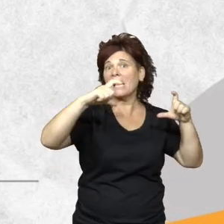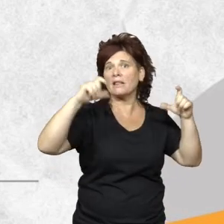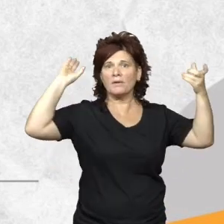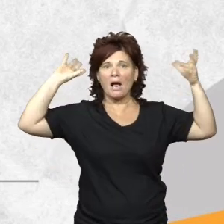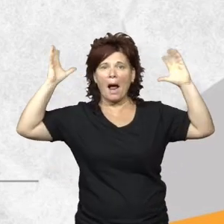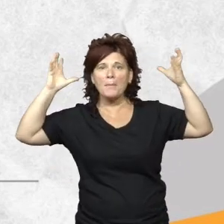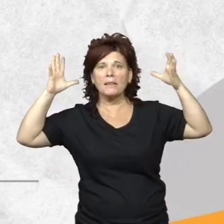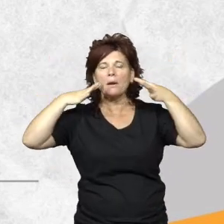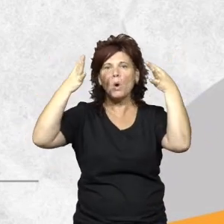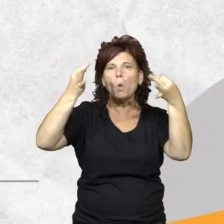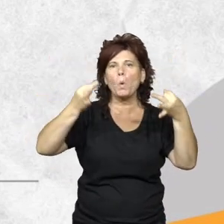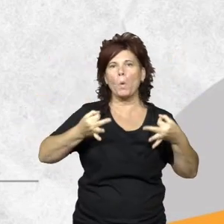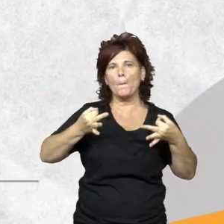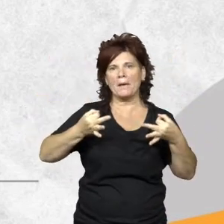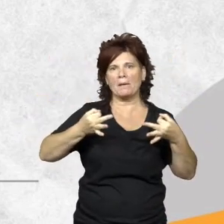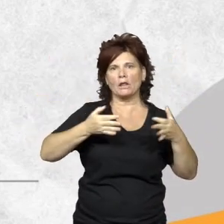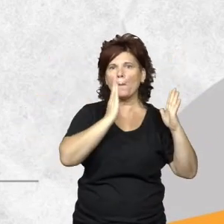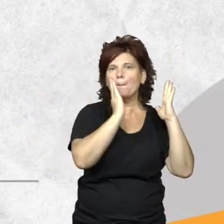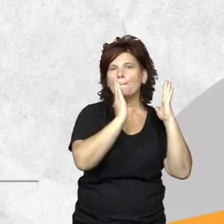dar cumplimiento con uno de los pasos para